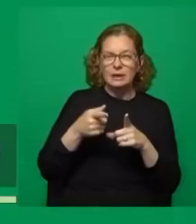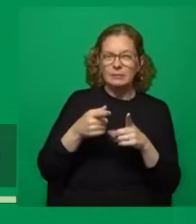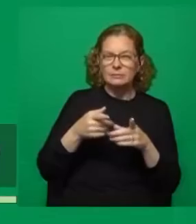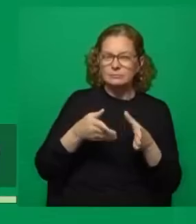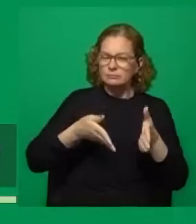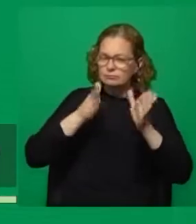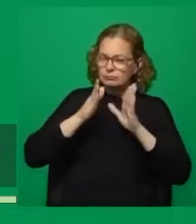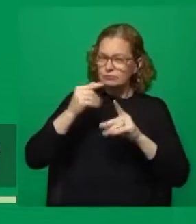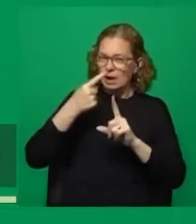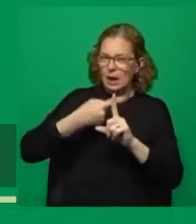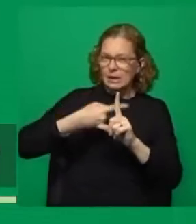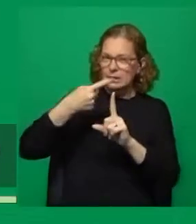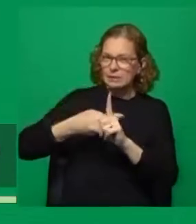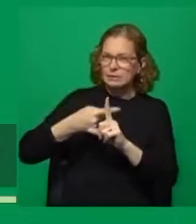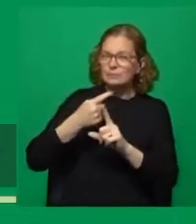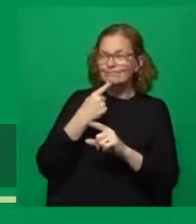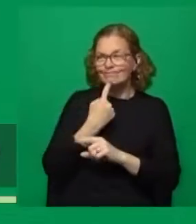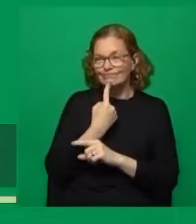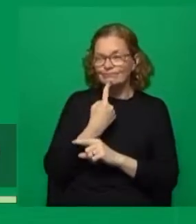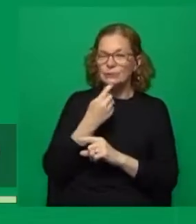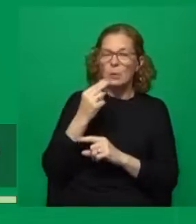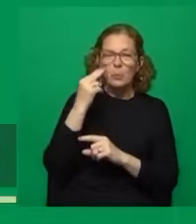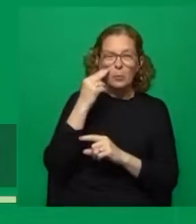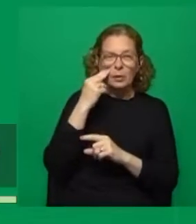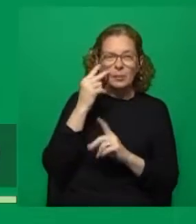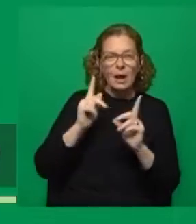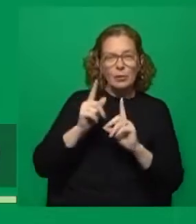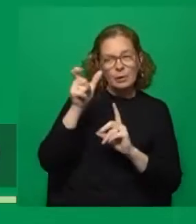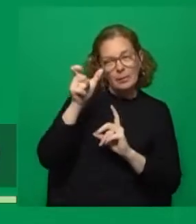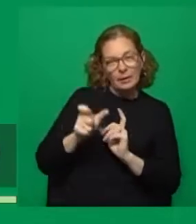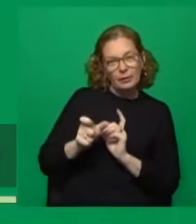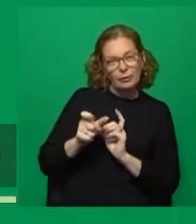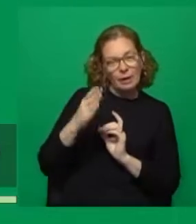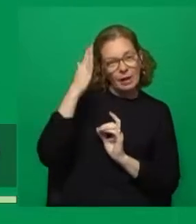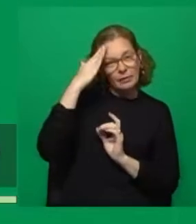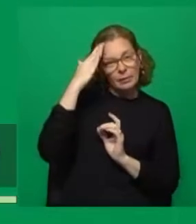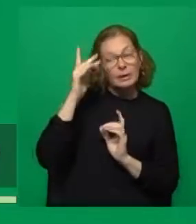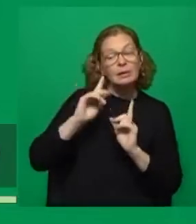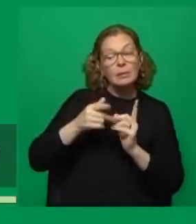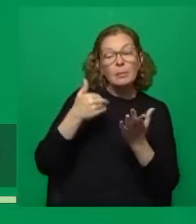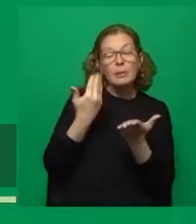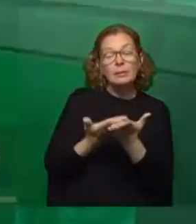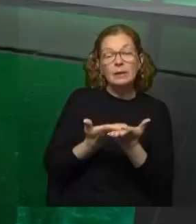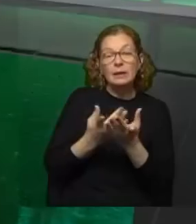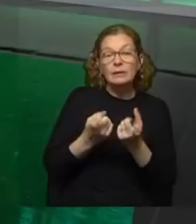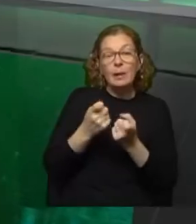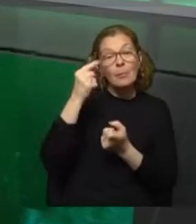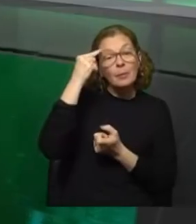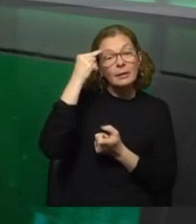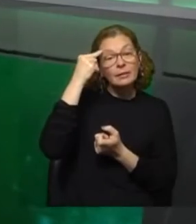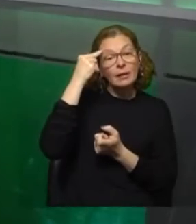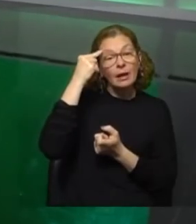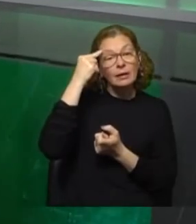generan una serie de reparos y cuestionamientos por parte de algunos actores de La Academia que también plantean la necesidad de repensar